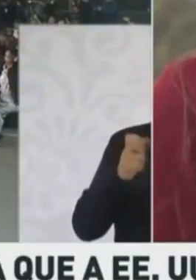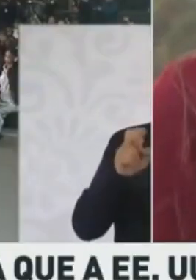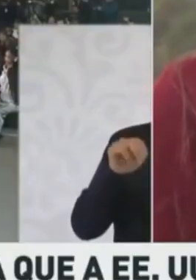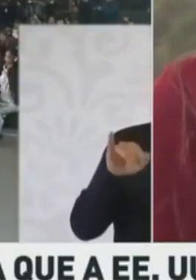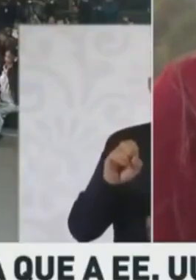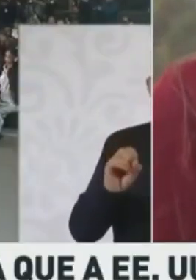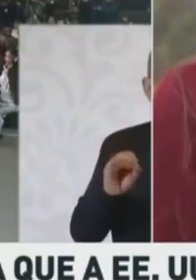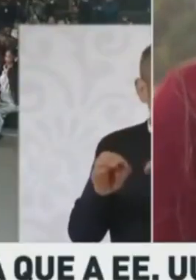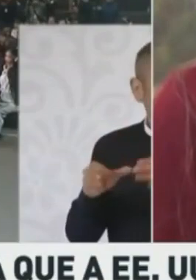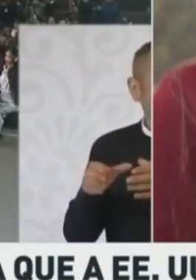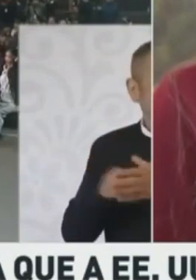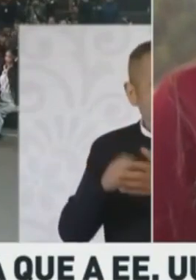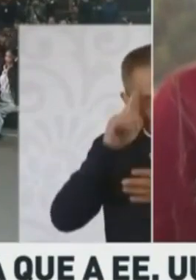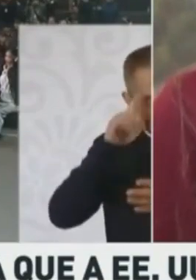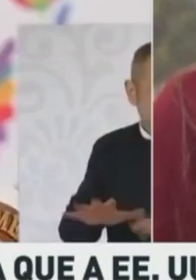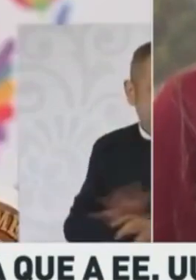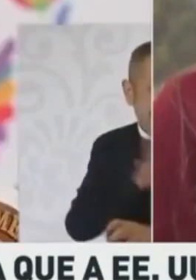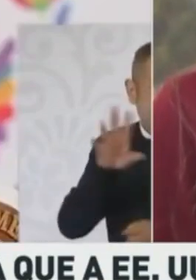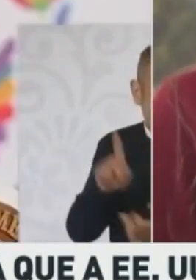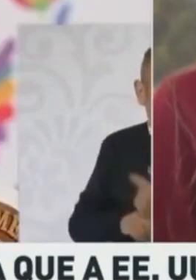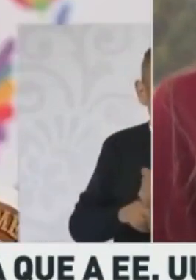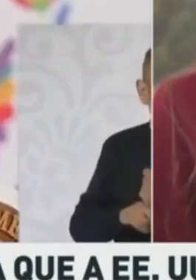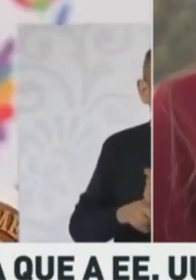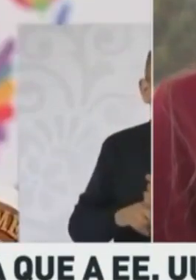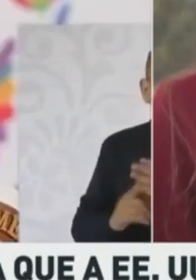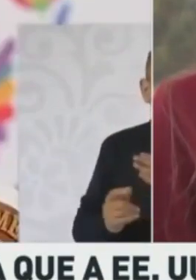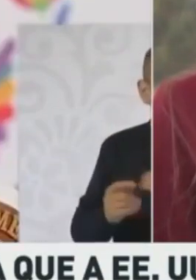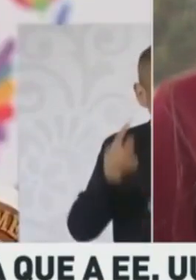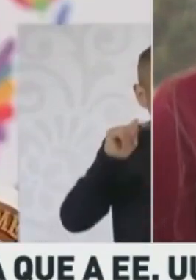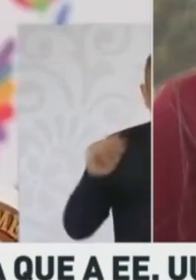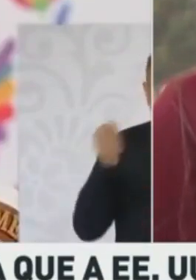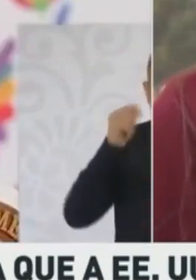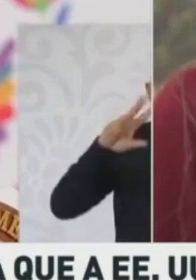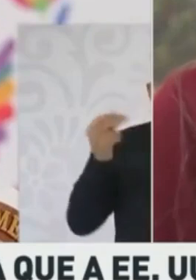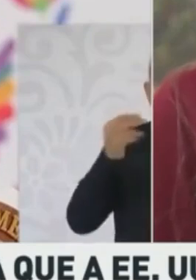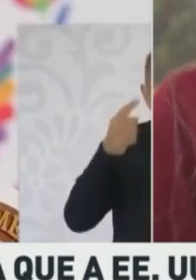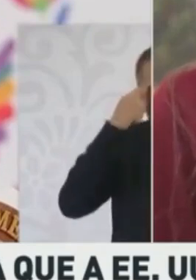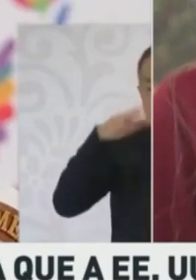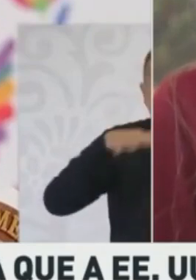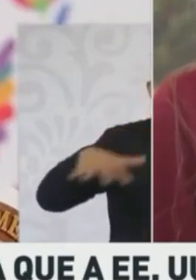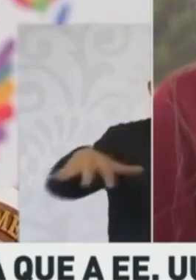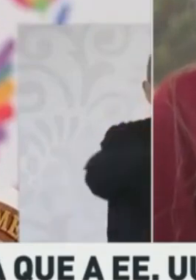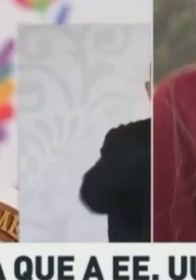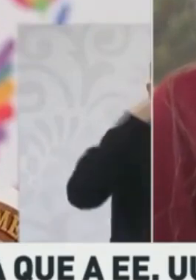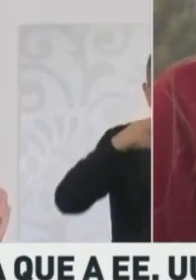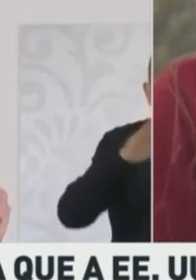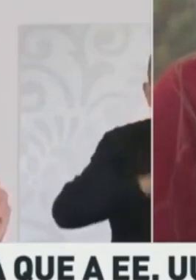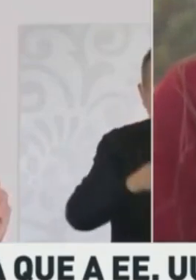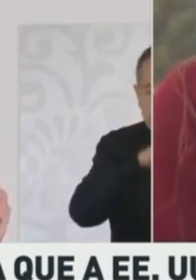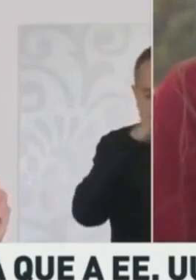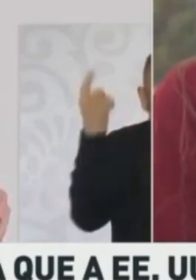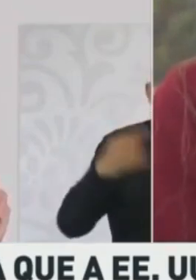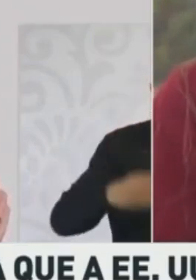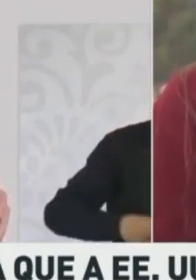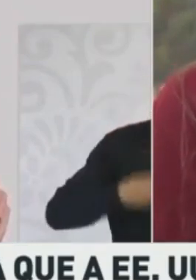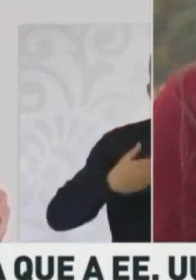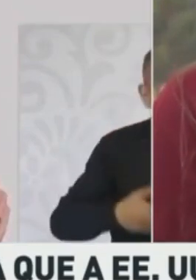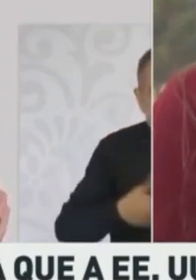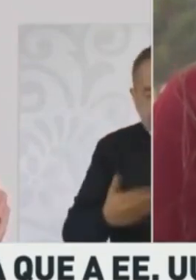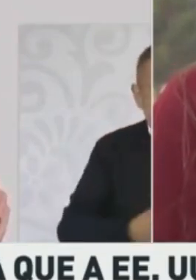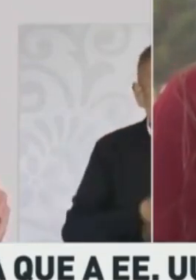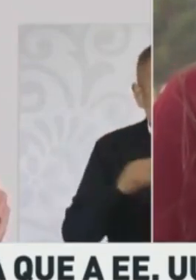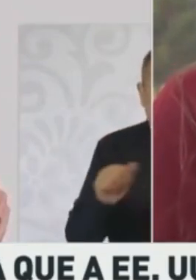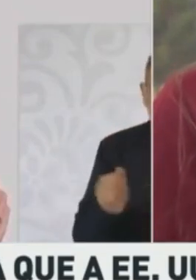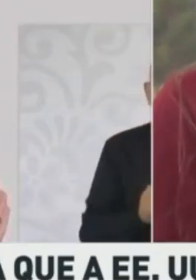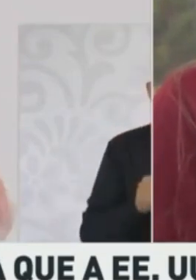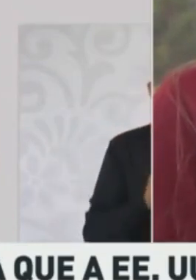dice una cosa y al otro expresa algo totalmente diferente. Ante ello, cuestionó que a cuál de sus ideas es a